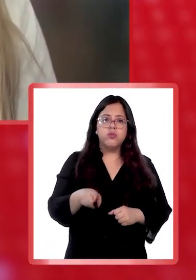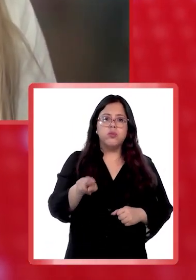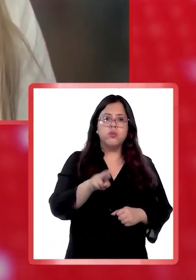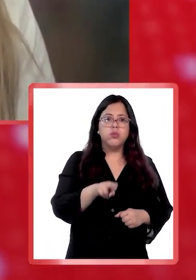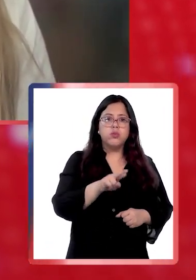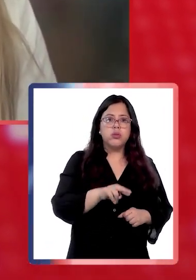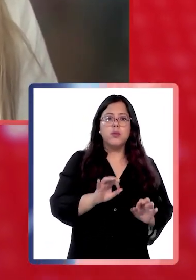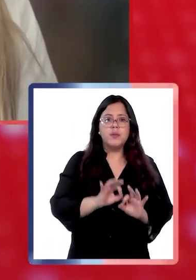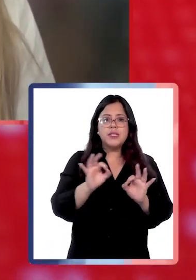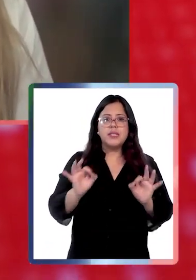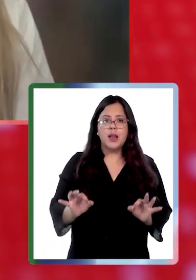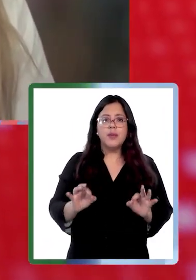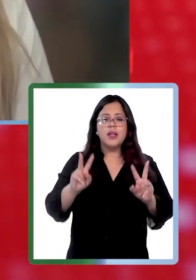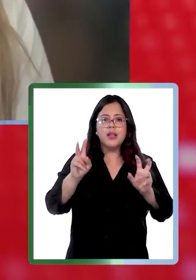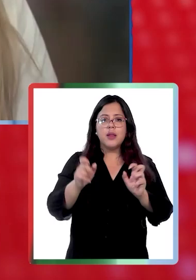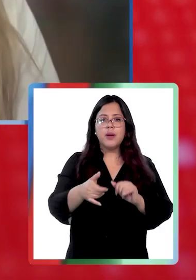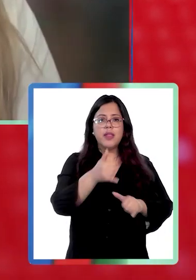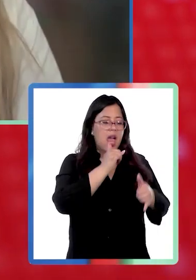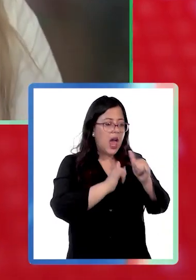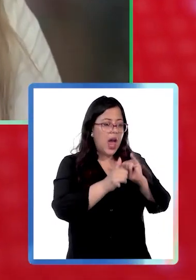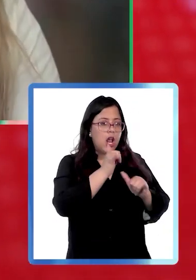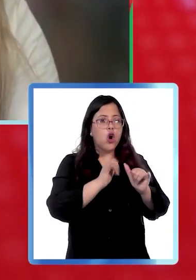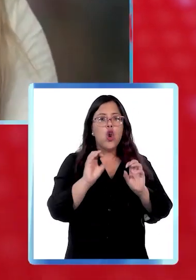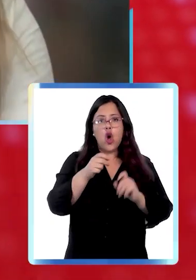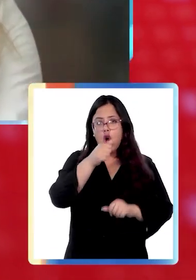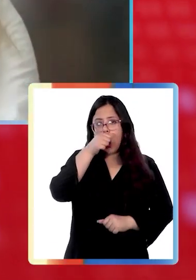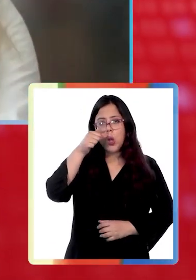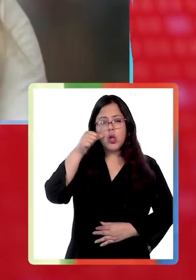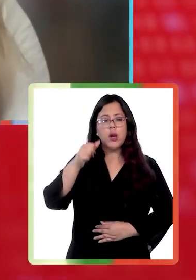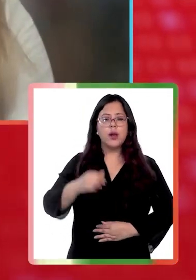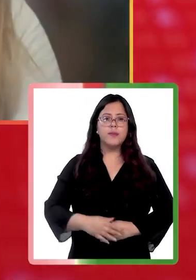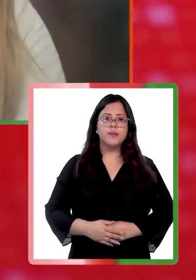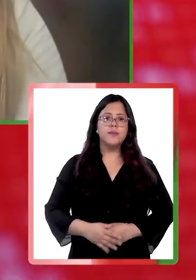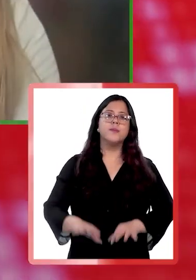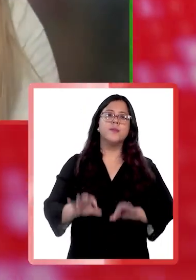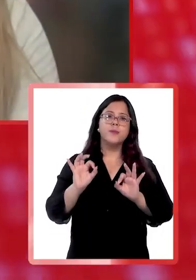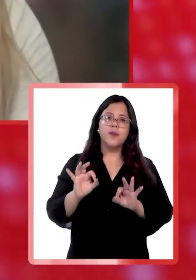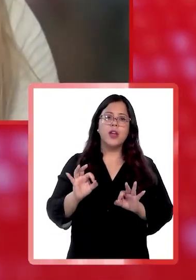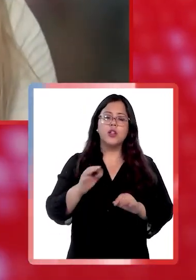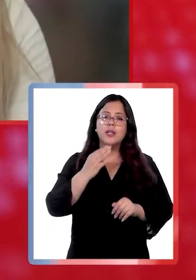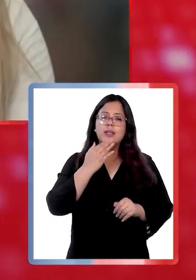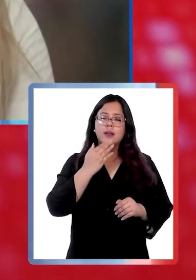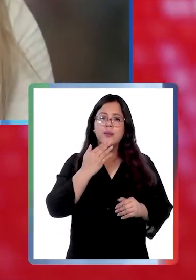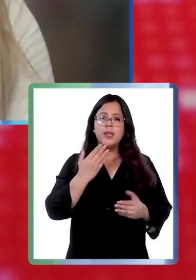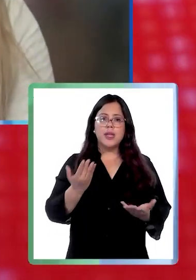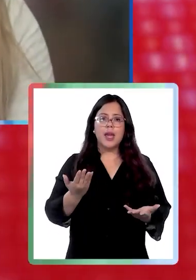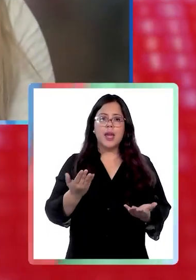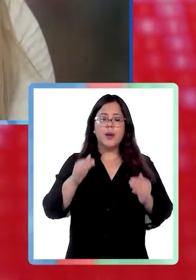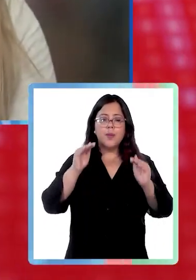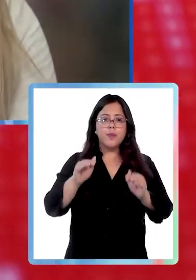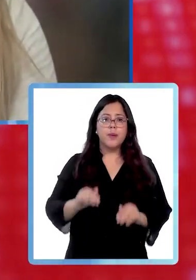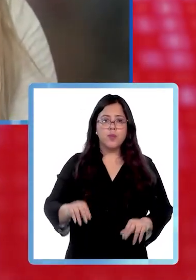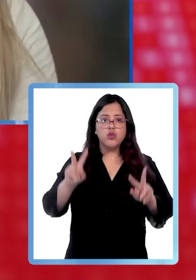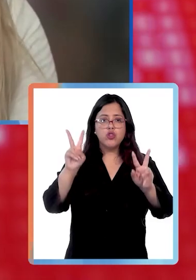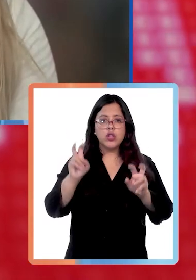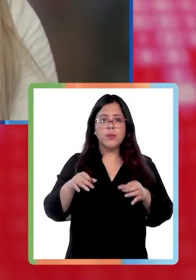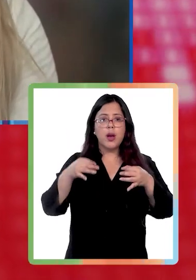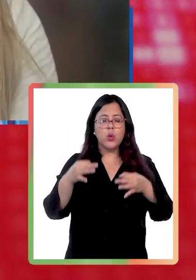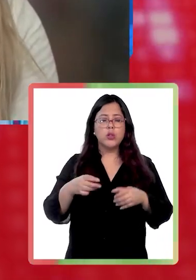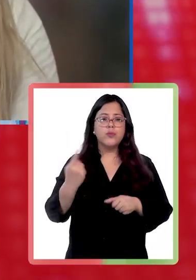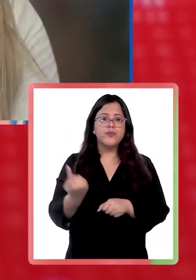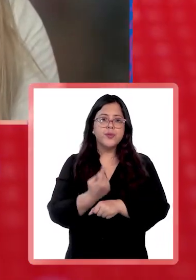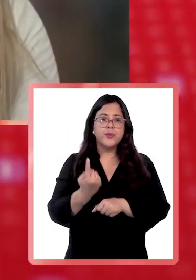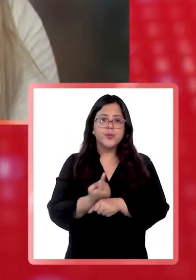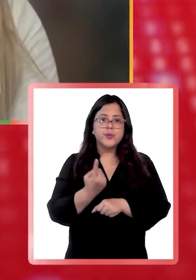estas cosas pueden ocurrir, sobre todo cuando hay consumo excesivo de alcohol o drogas. Perfecto. Y un poco bajo este